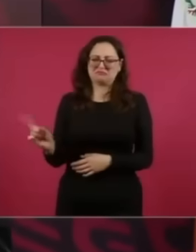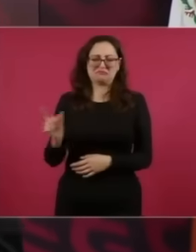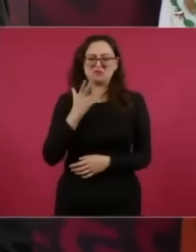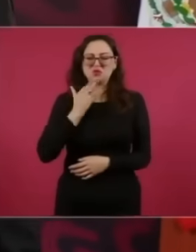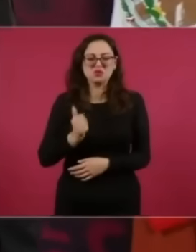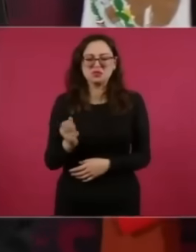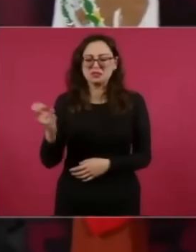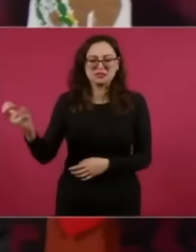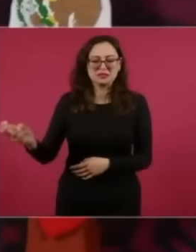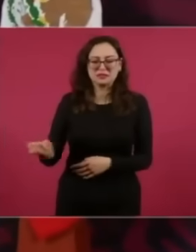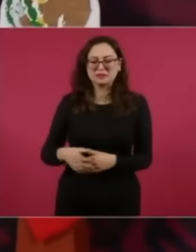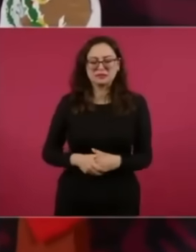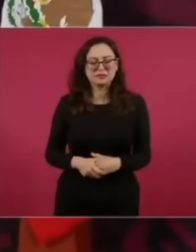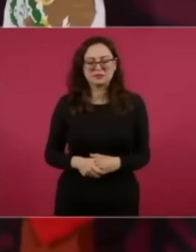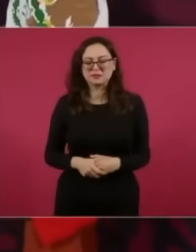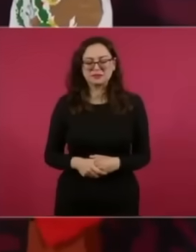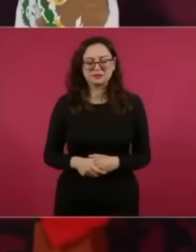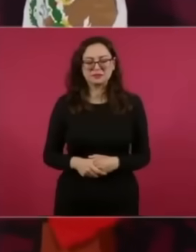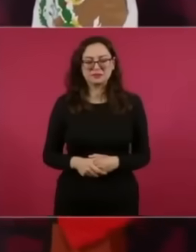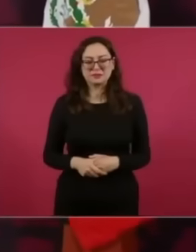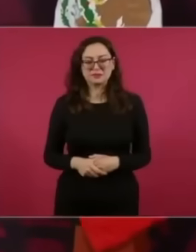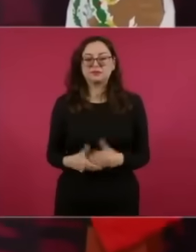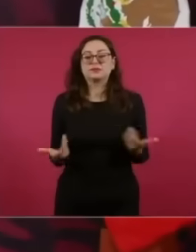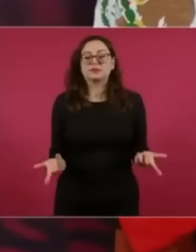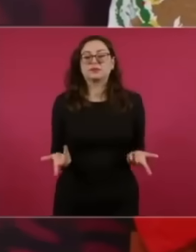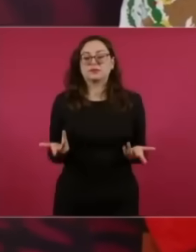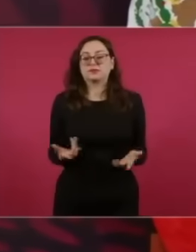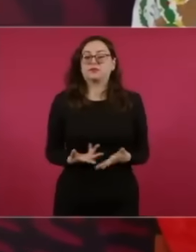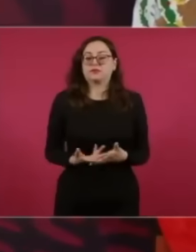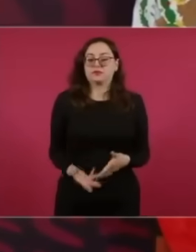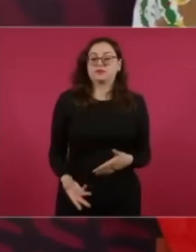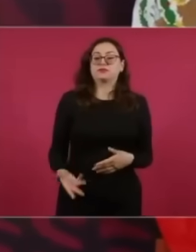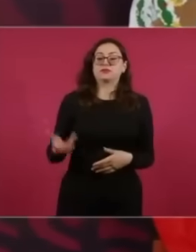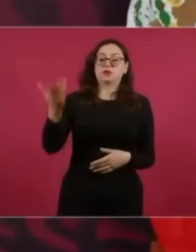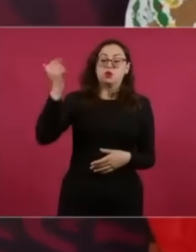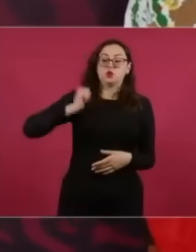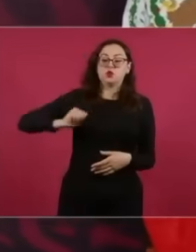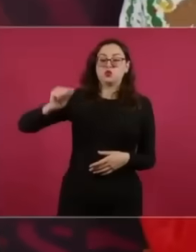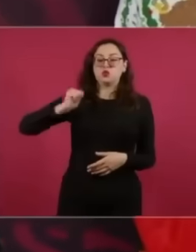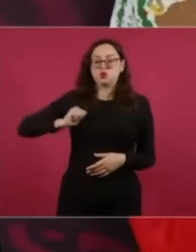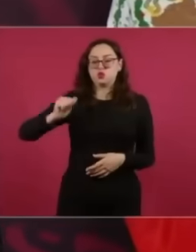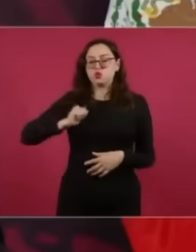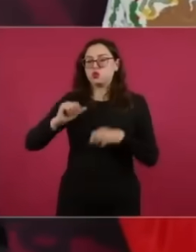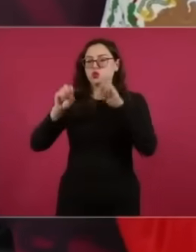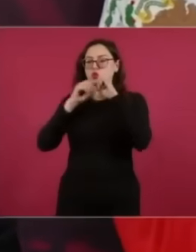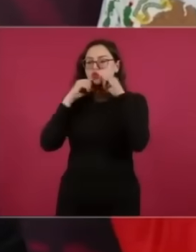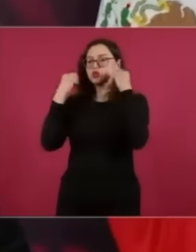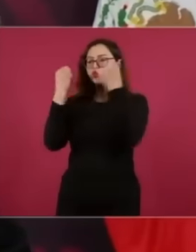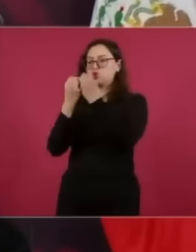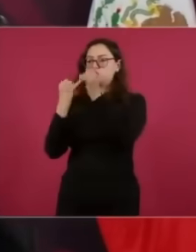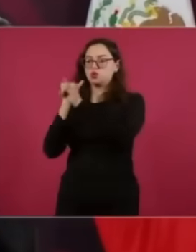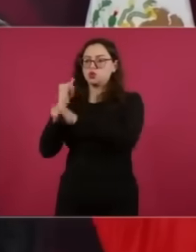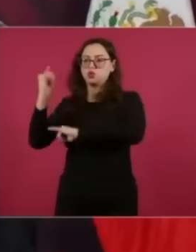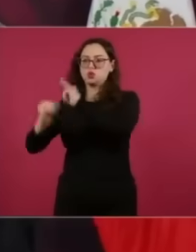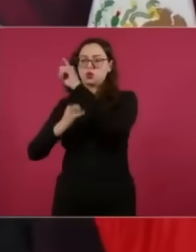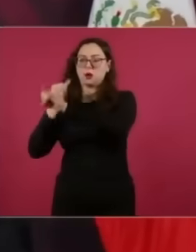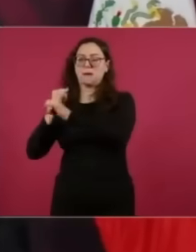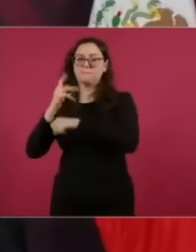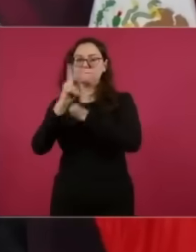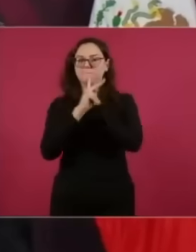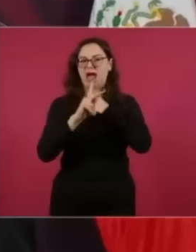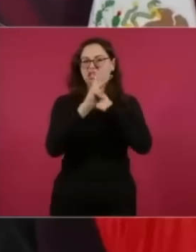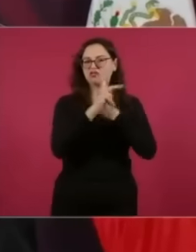donde se creaban esos organismos y eran manejados por las